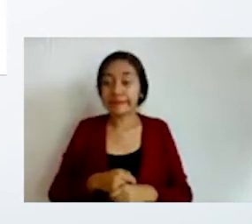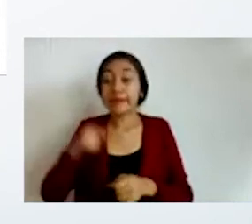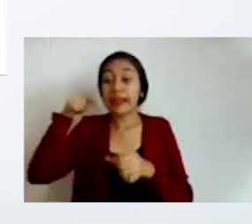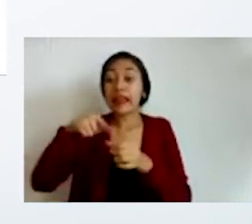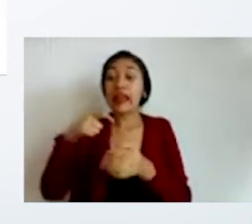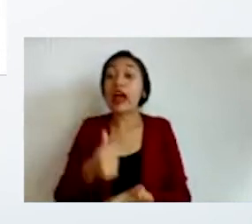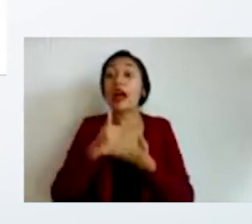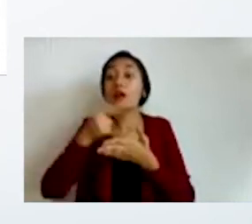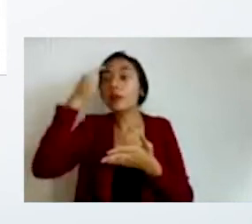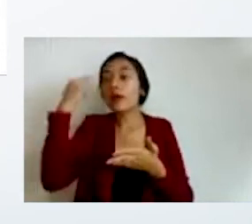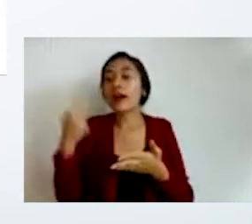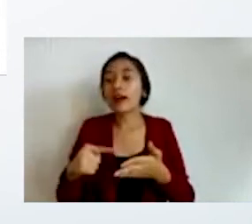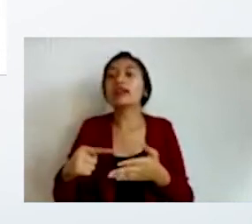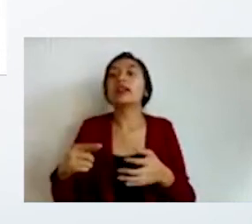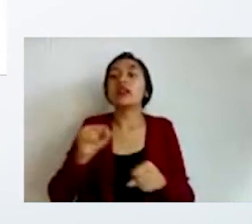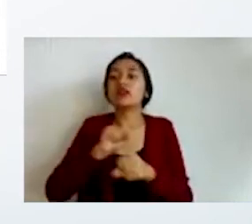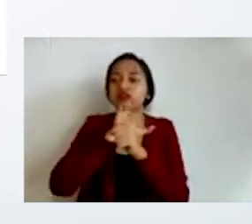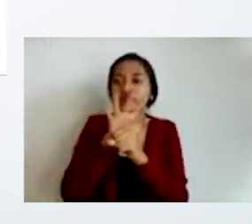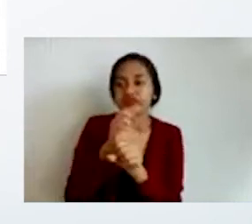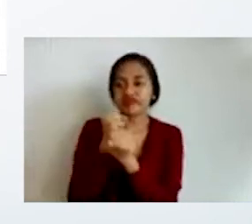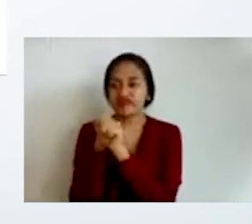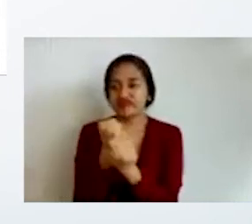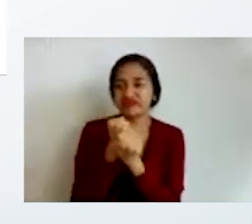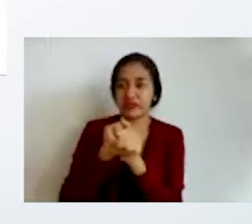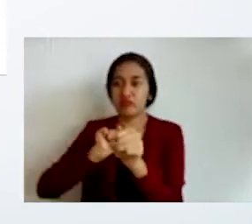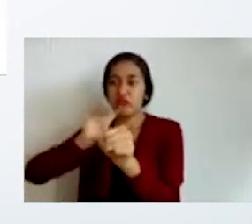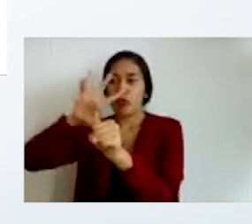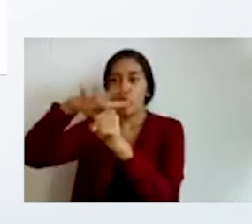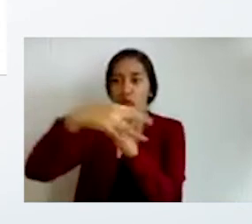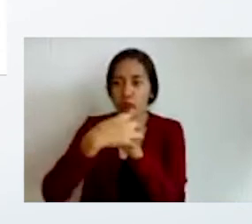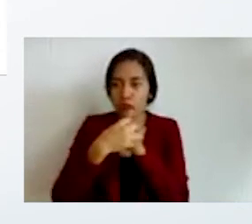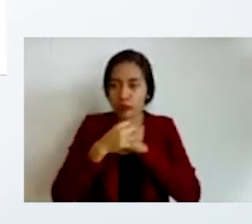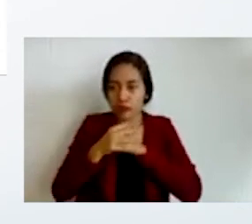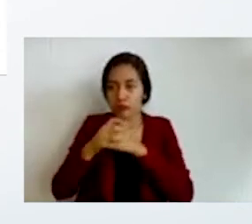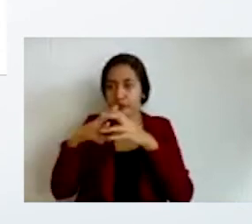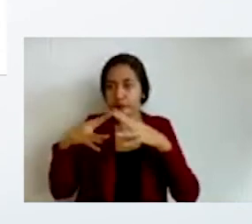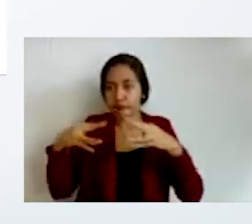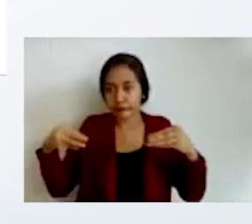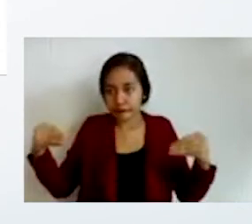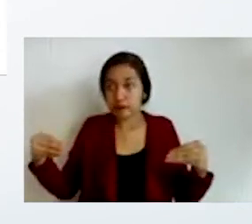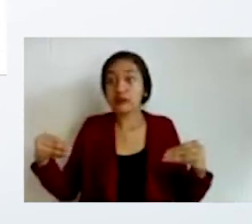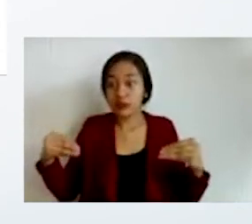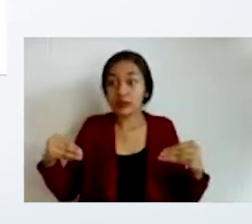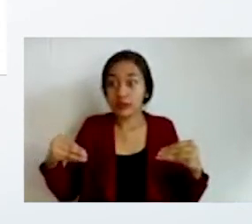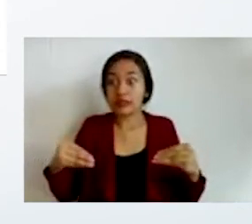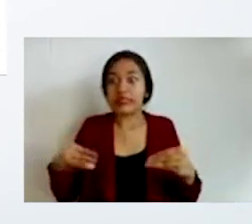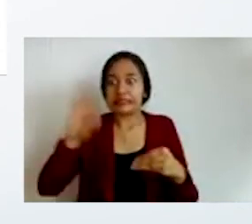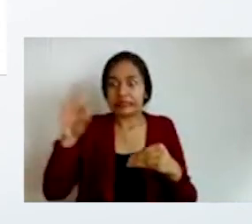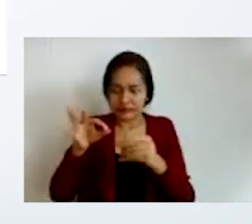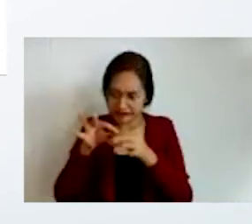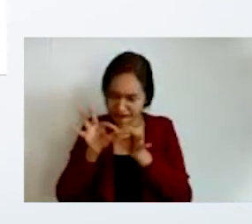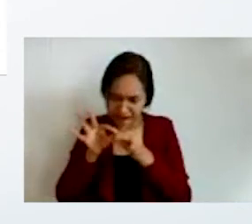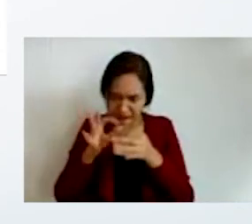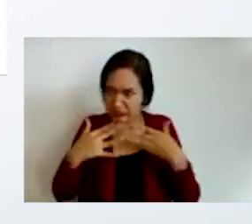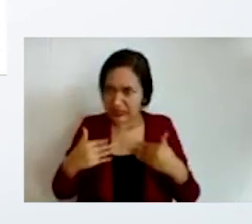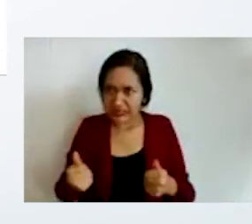específica es neutralizar de manera general cualquier cosa que se reconozca como extraña al organismo.